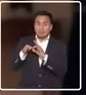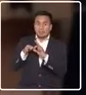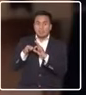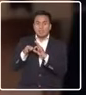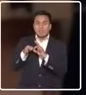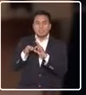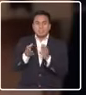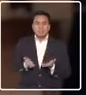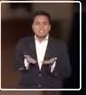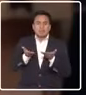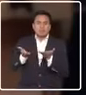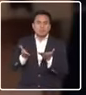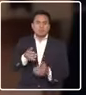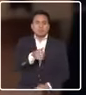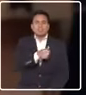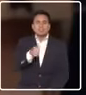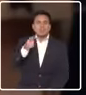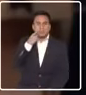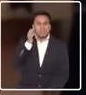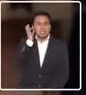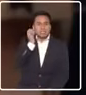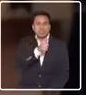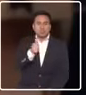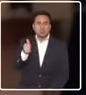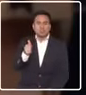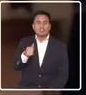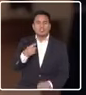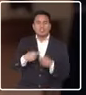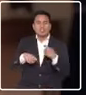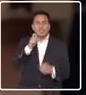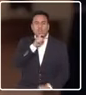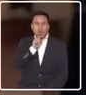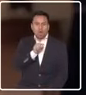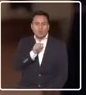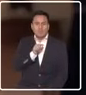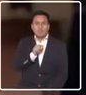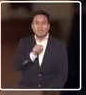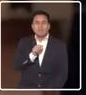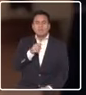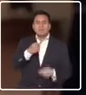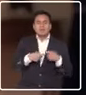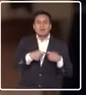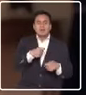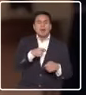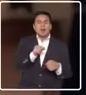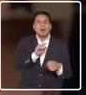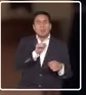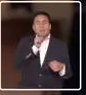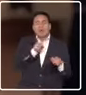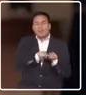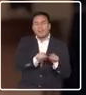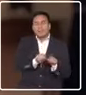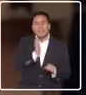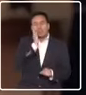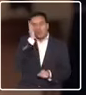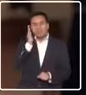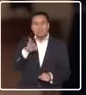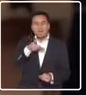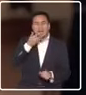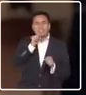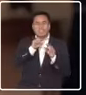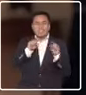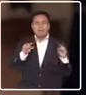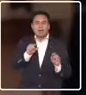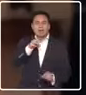puso al servicio de todas y todos el cobre esa pobre piedra que duerme como la llamara Gabriela